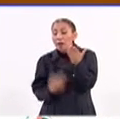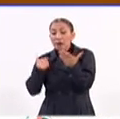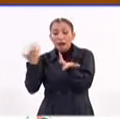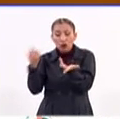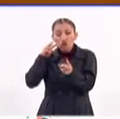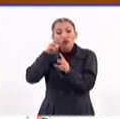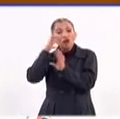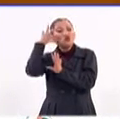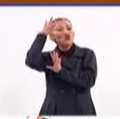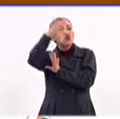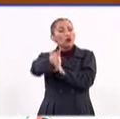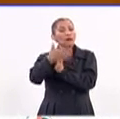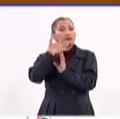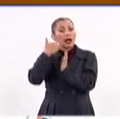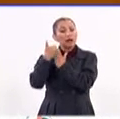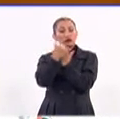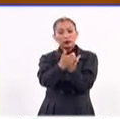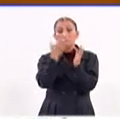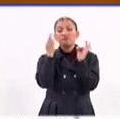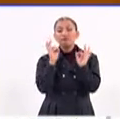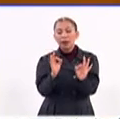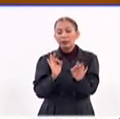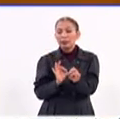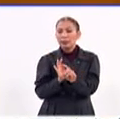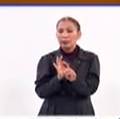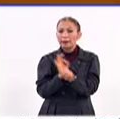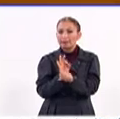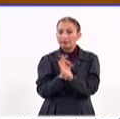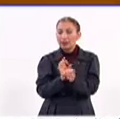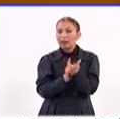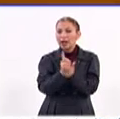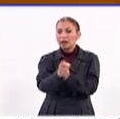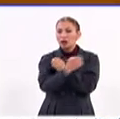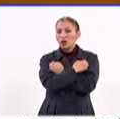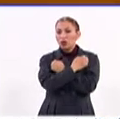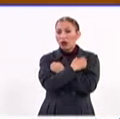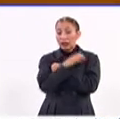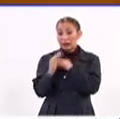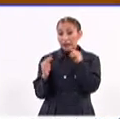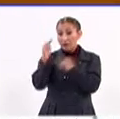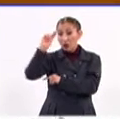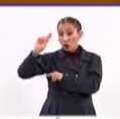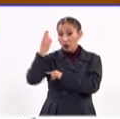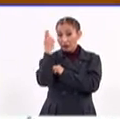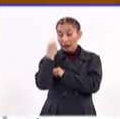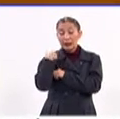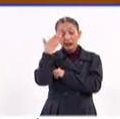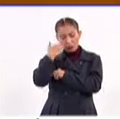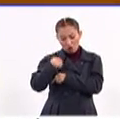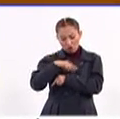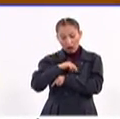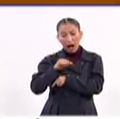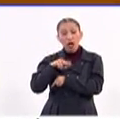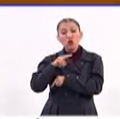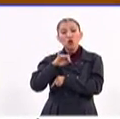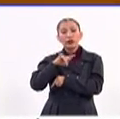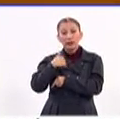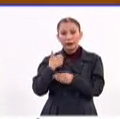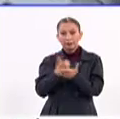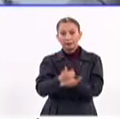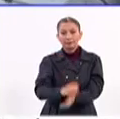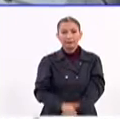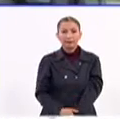programas con visión de largo plazo que hagan efectivo el derecho a la educación en este nivel, y saben que cuentan con la NUYES para este